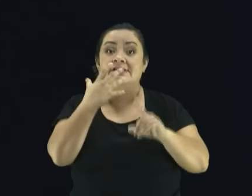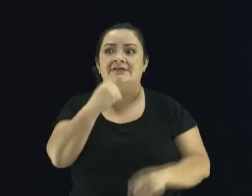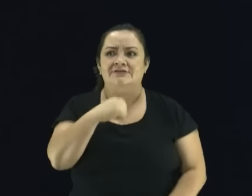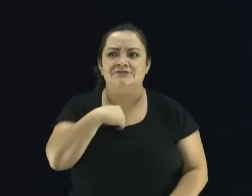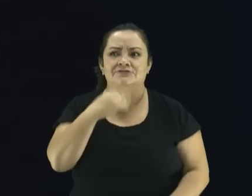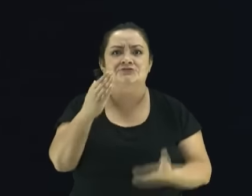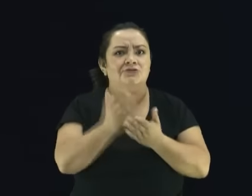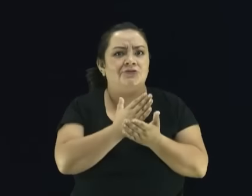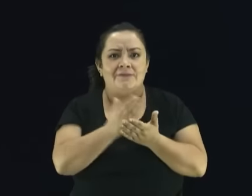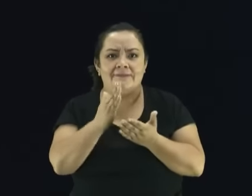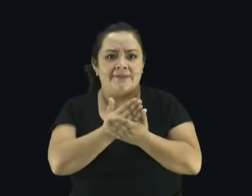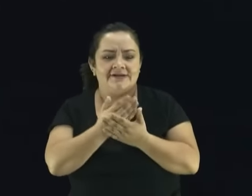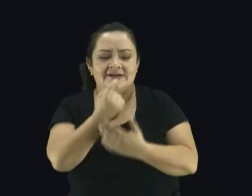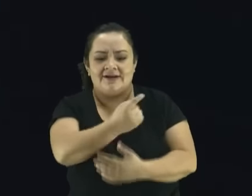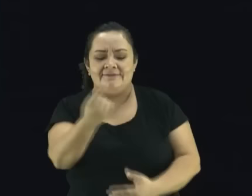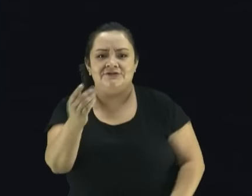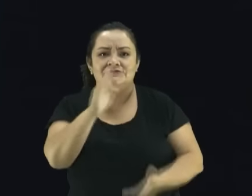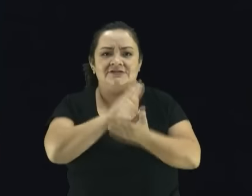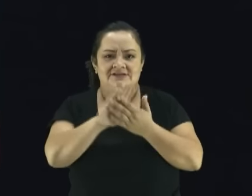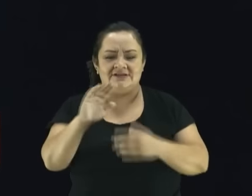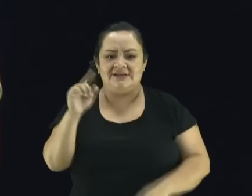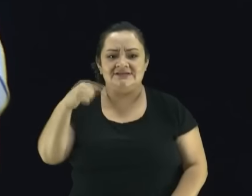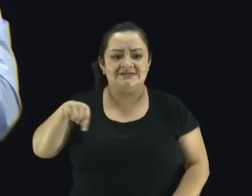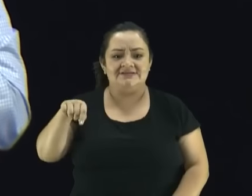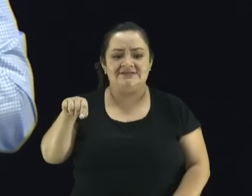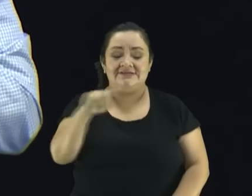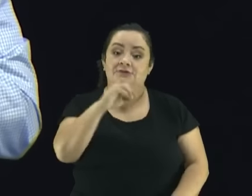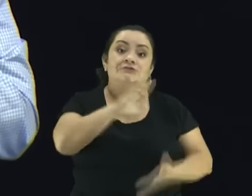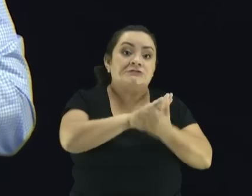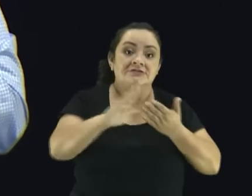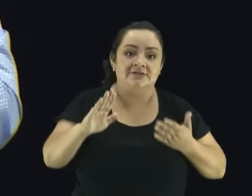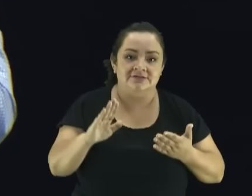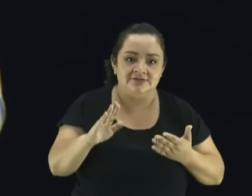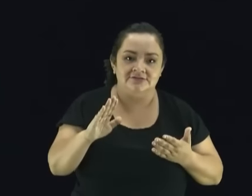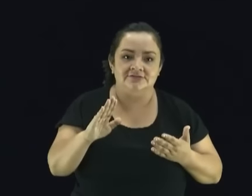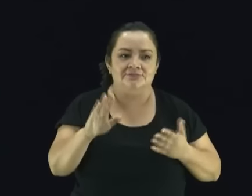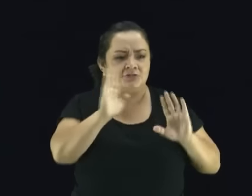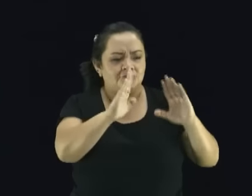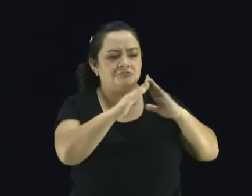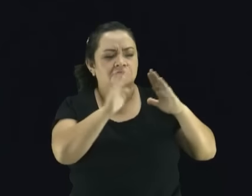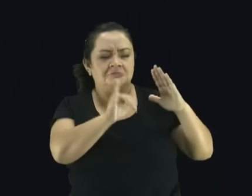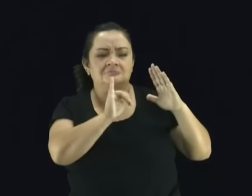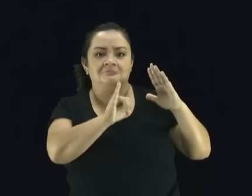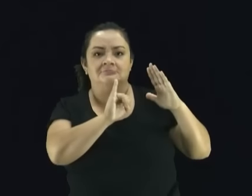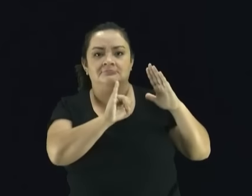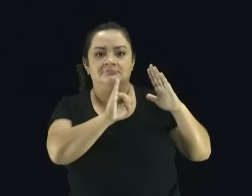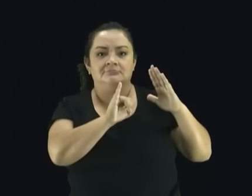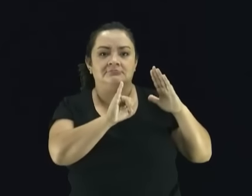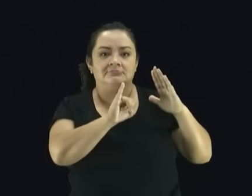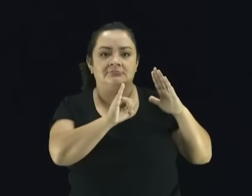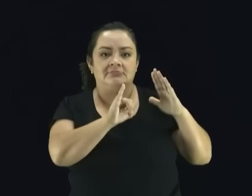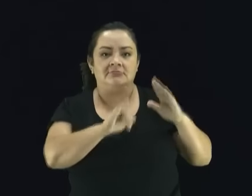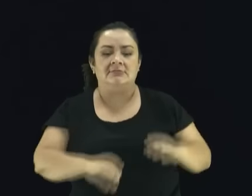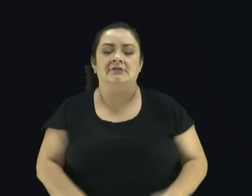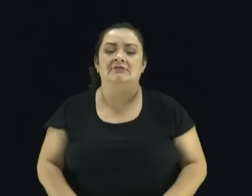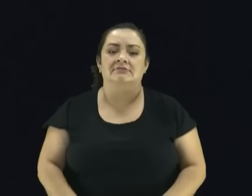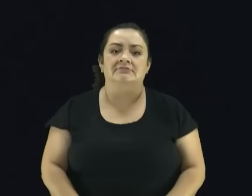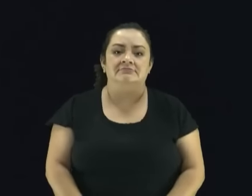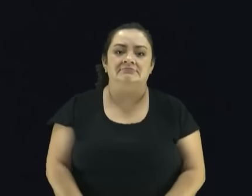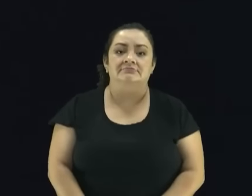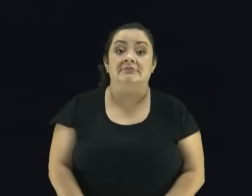a compartir a tus Santos varones de Estados Unidos que esos no matan ni un pájaro Porque viven encerrados en sus casas